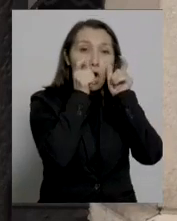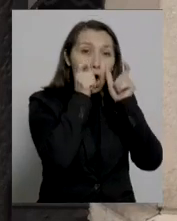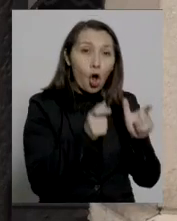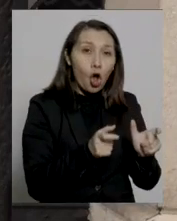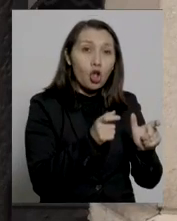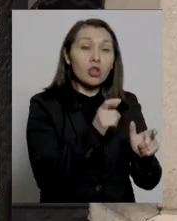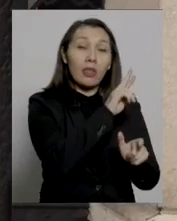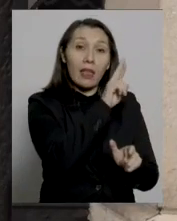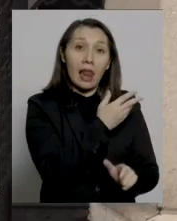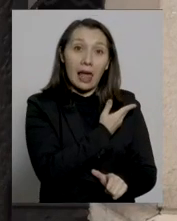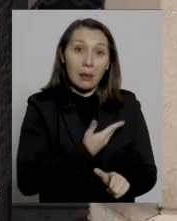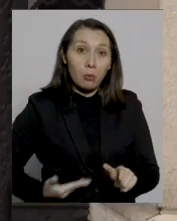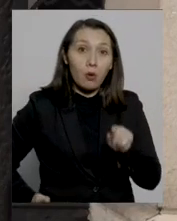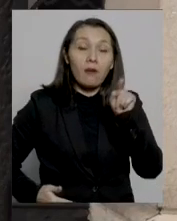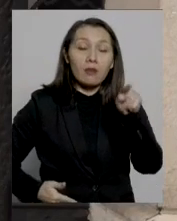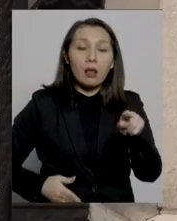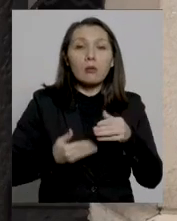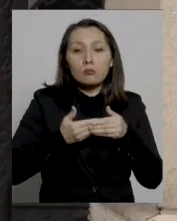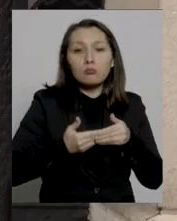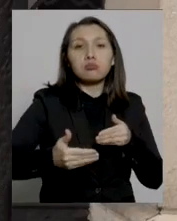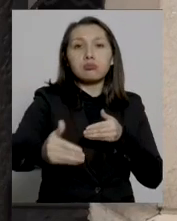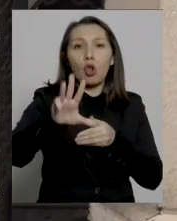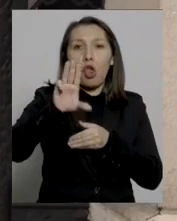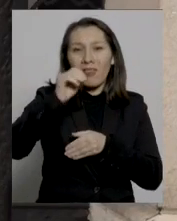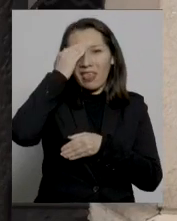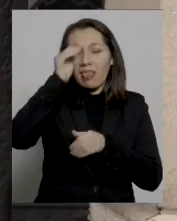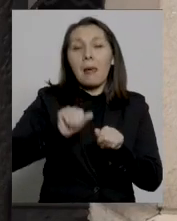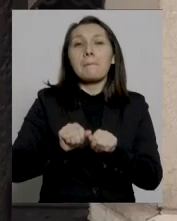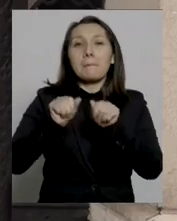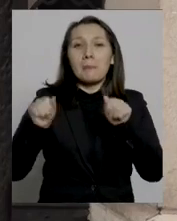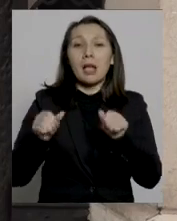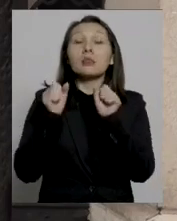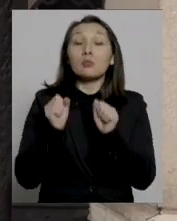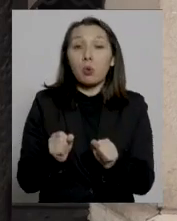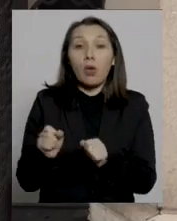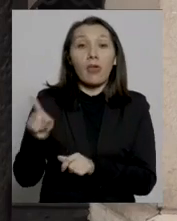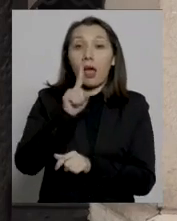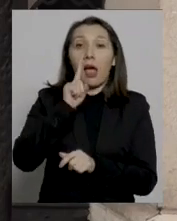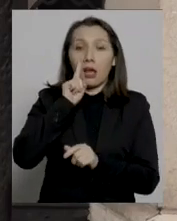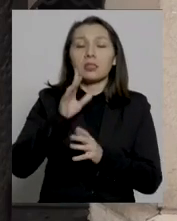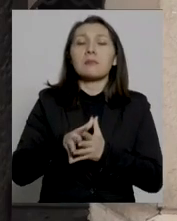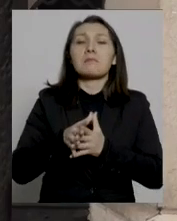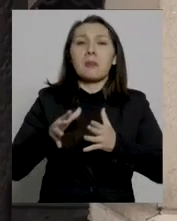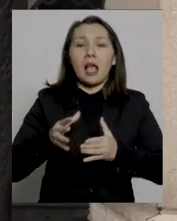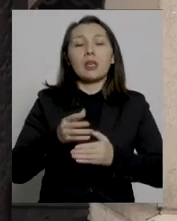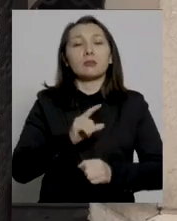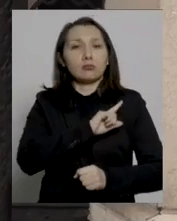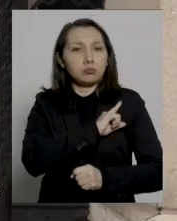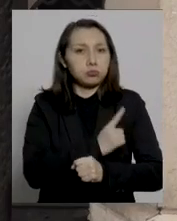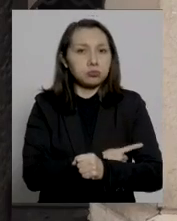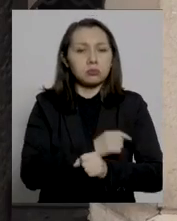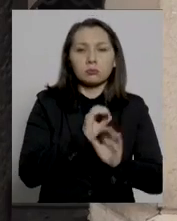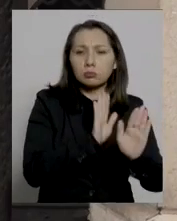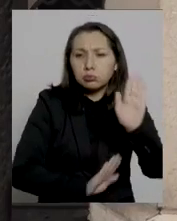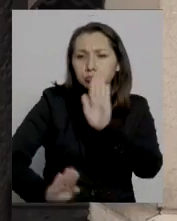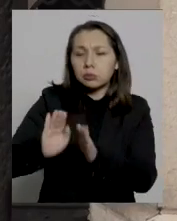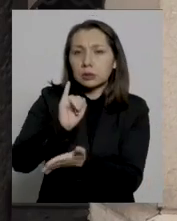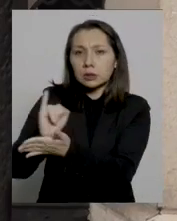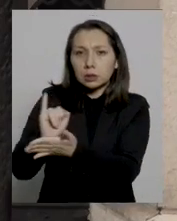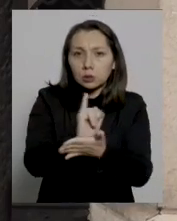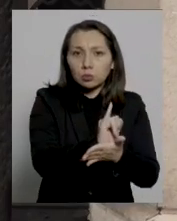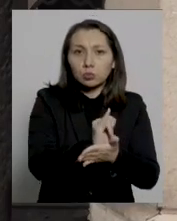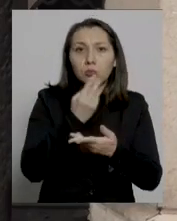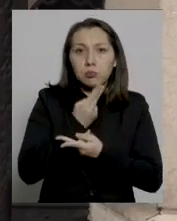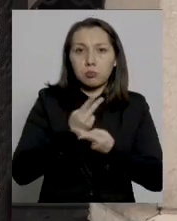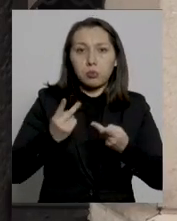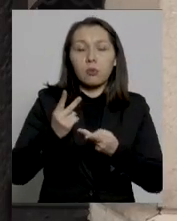para extenderlo por los próximos 90 días y poder seguir así fortaleciendo la musculatura de las instituciones públicas,